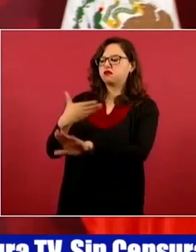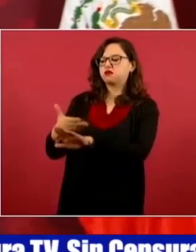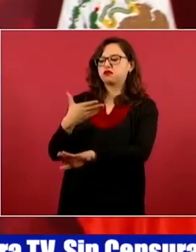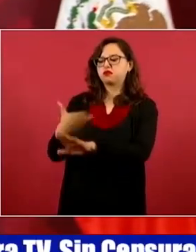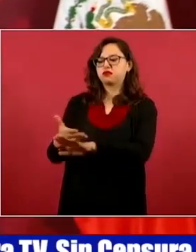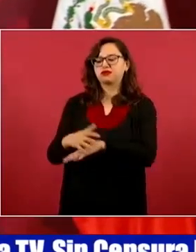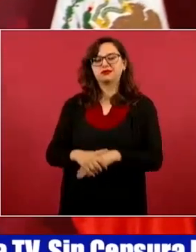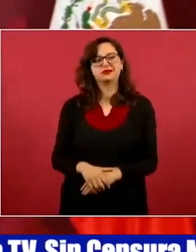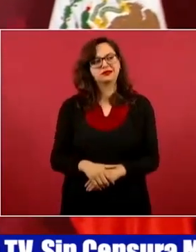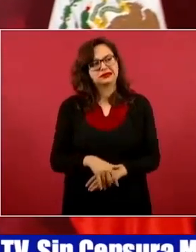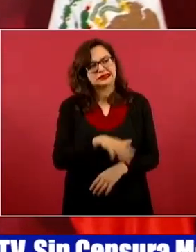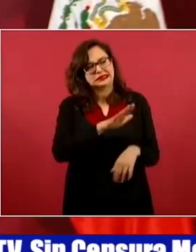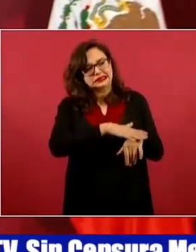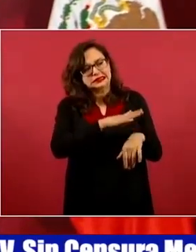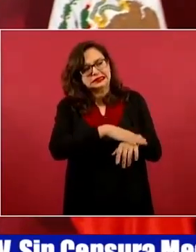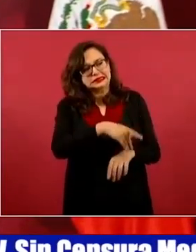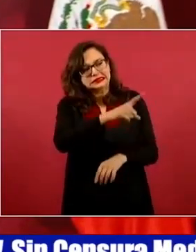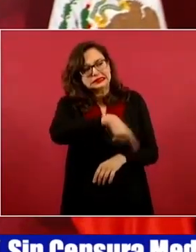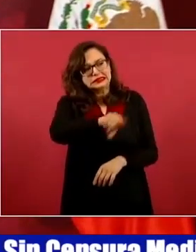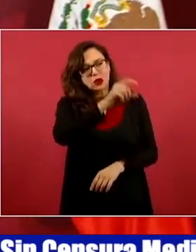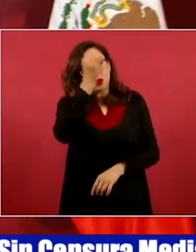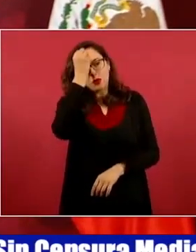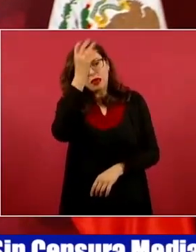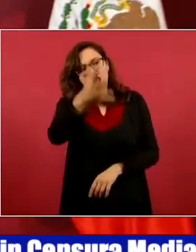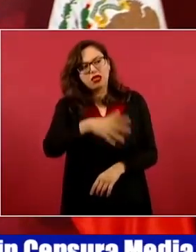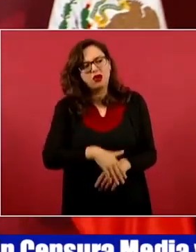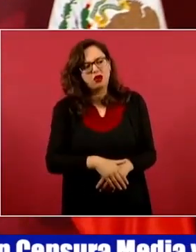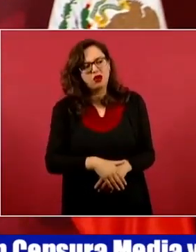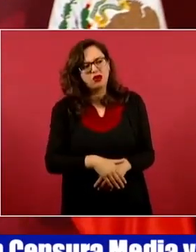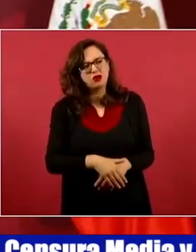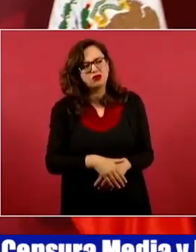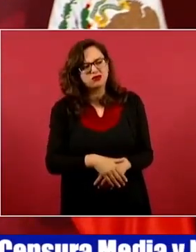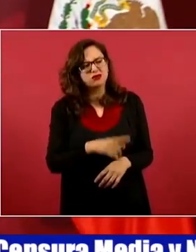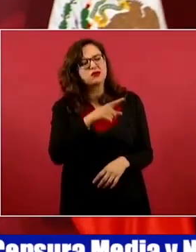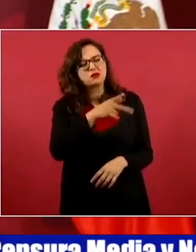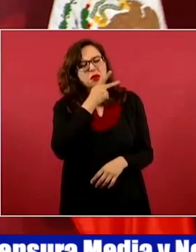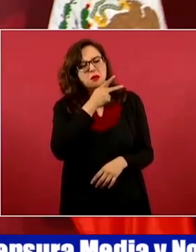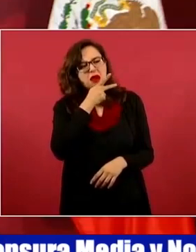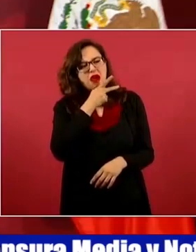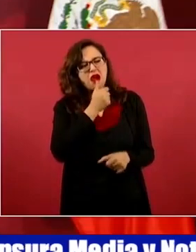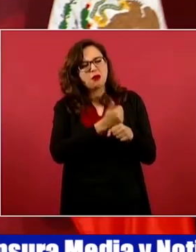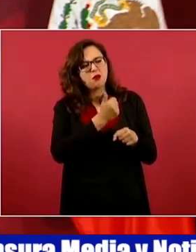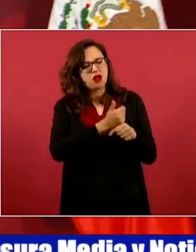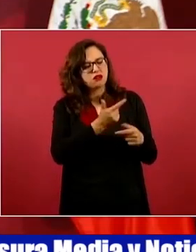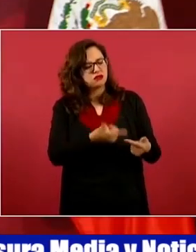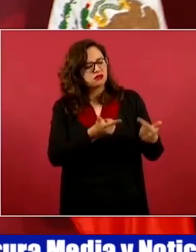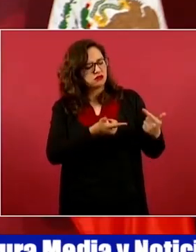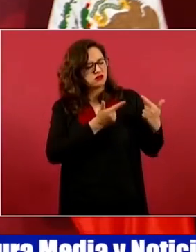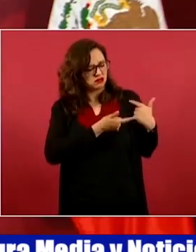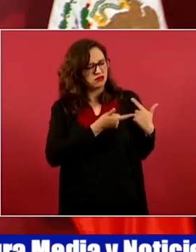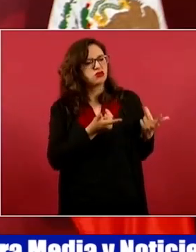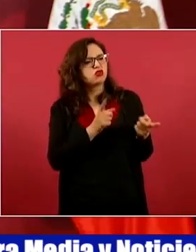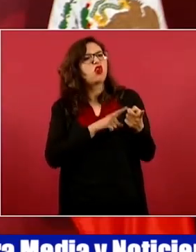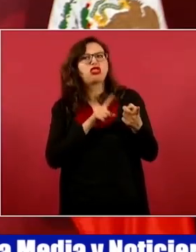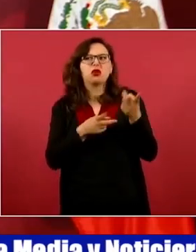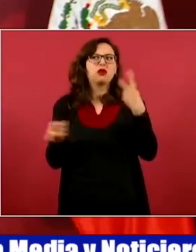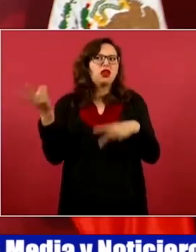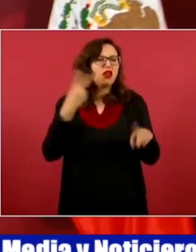sus padres, sus antepasados vienen de migrantes. Si no